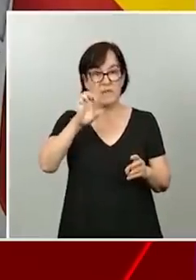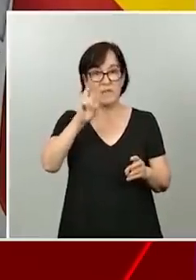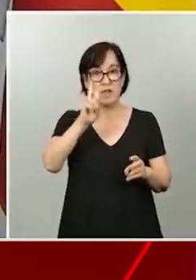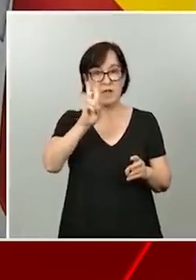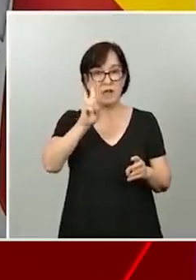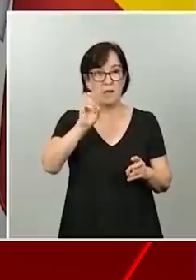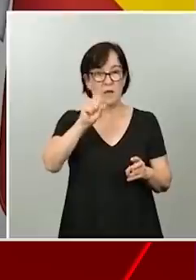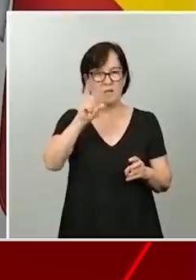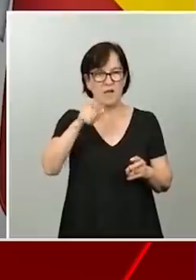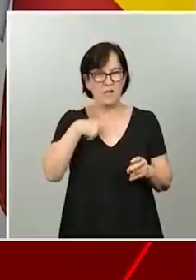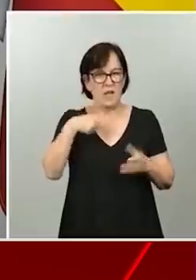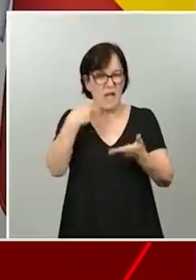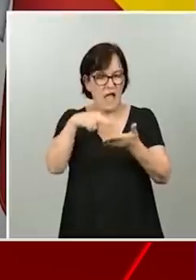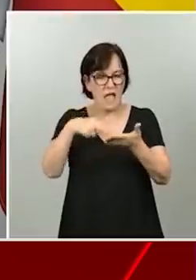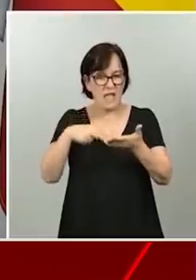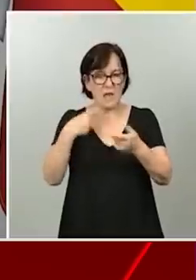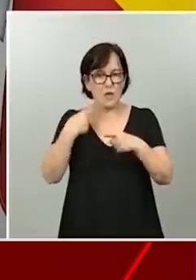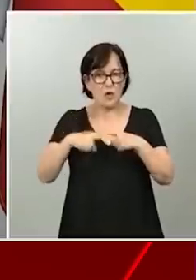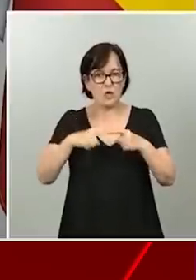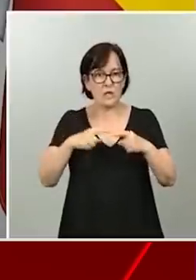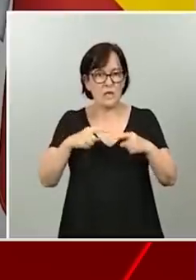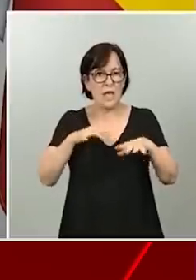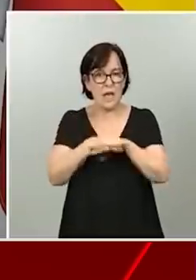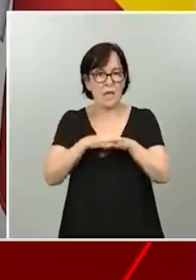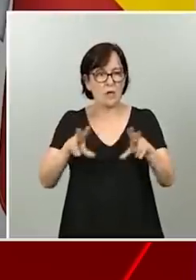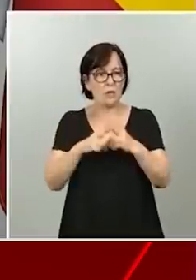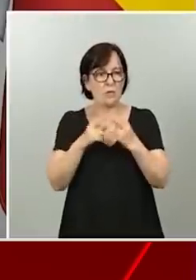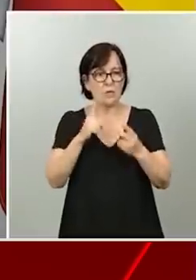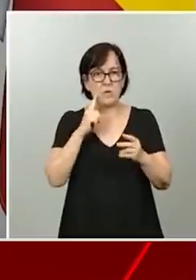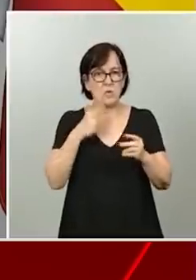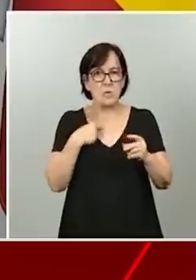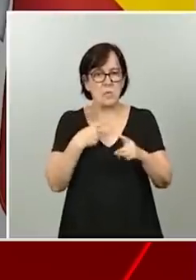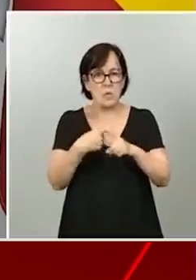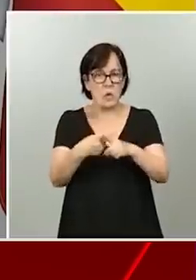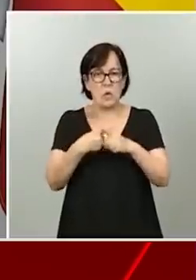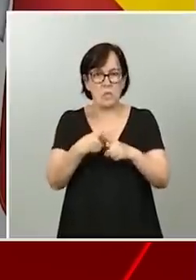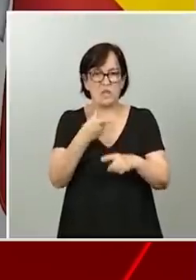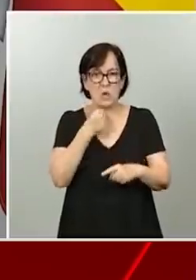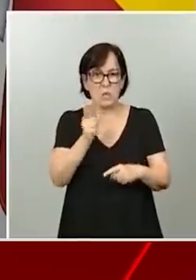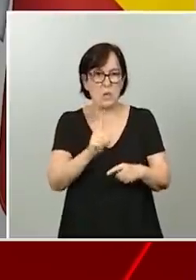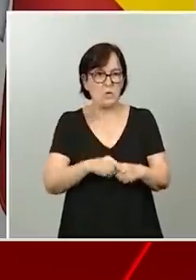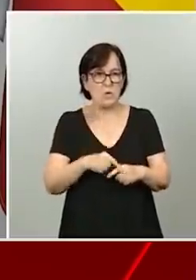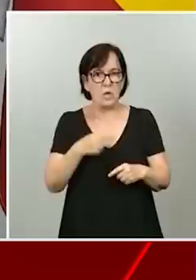brutal de todo el mundo, digo, de todo el mundo. Somos campeones del mundo